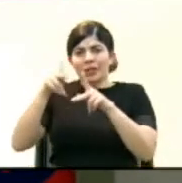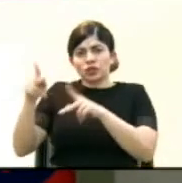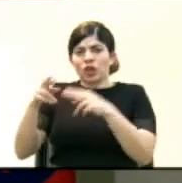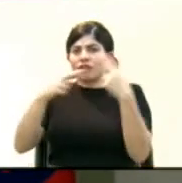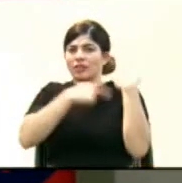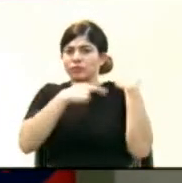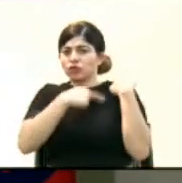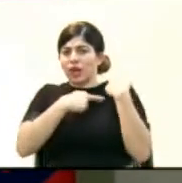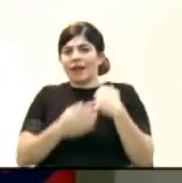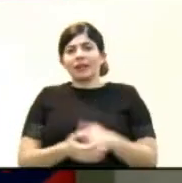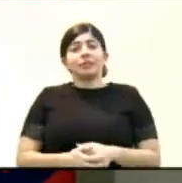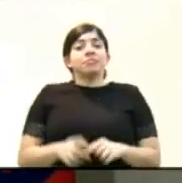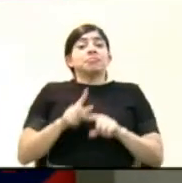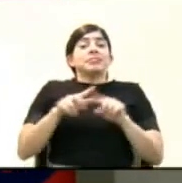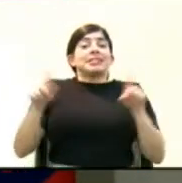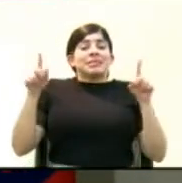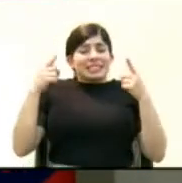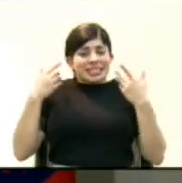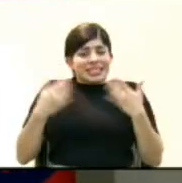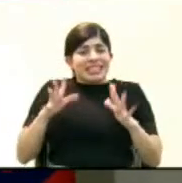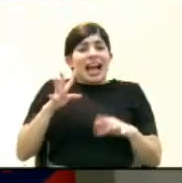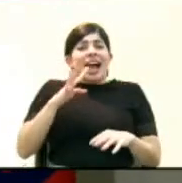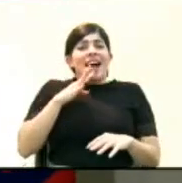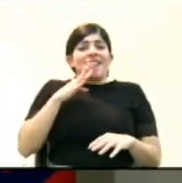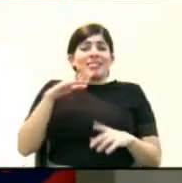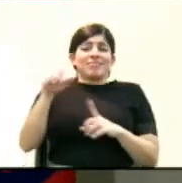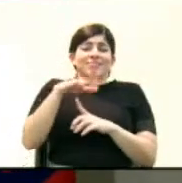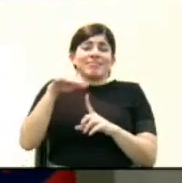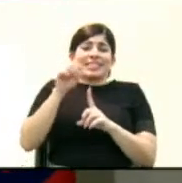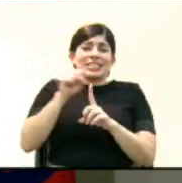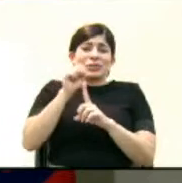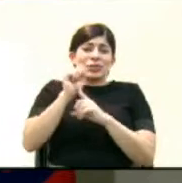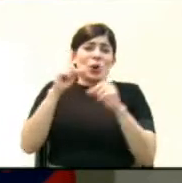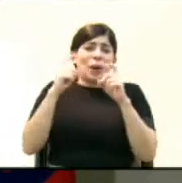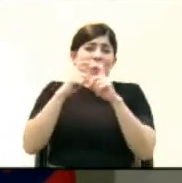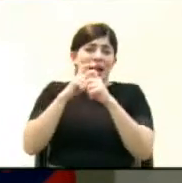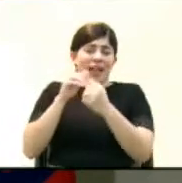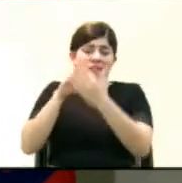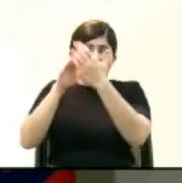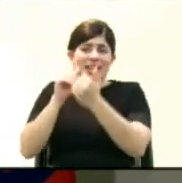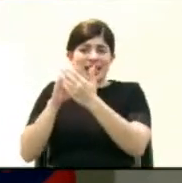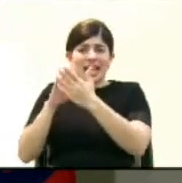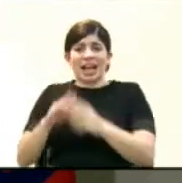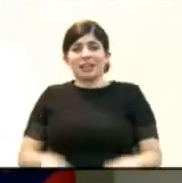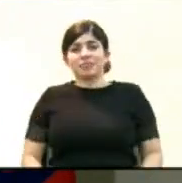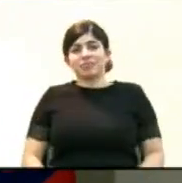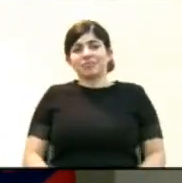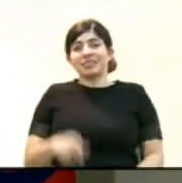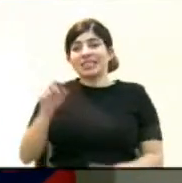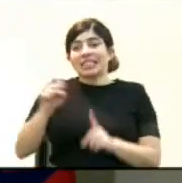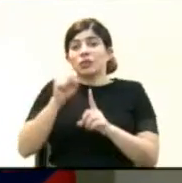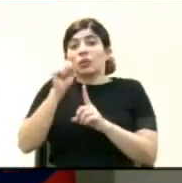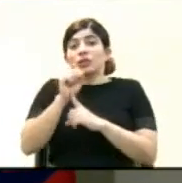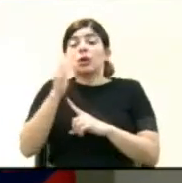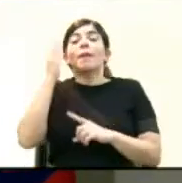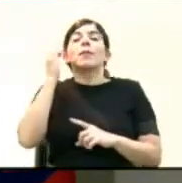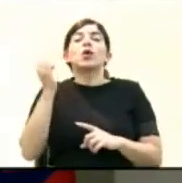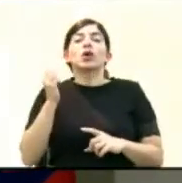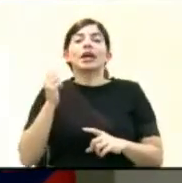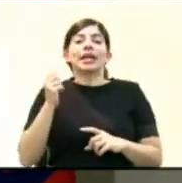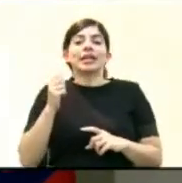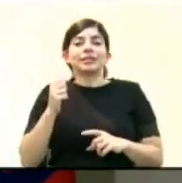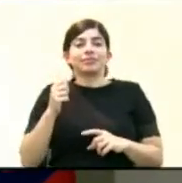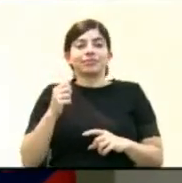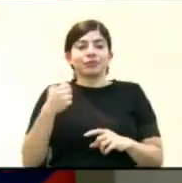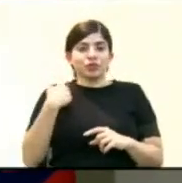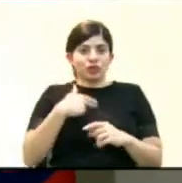responsables. Pero bueno, ya hemos hablado también de la complejidad que tiene el enfrentar este fenómeno también desde la óptica de la que